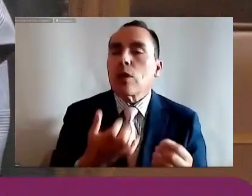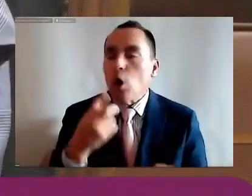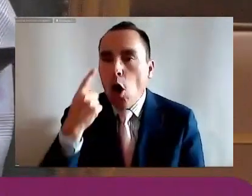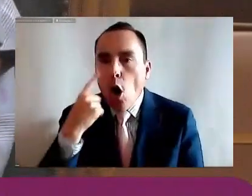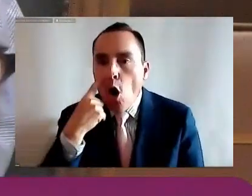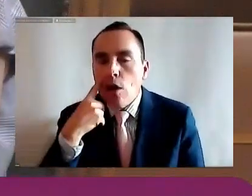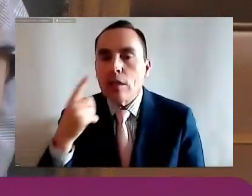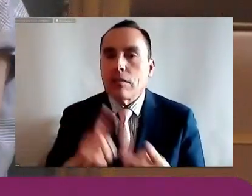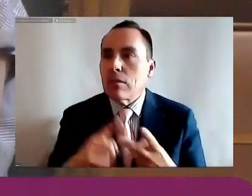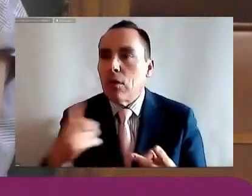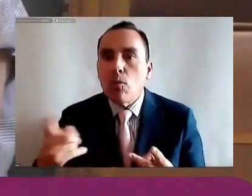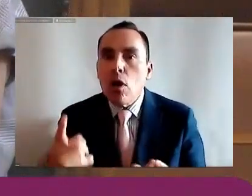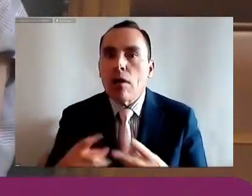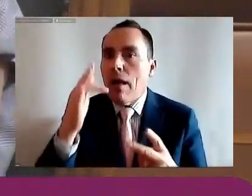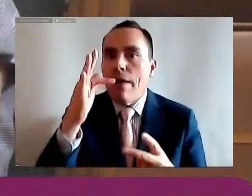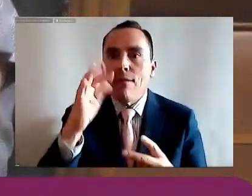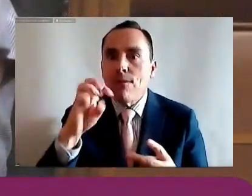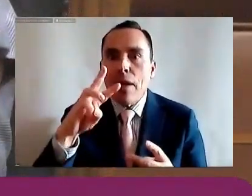es feminismo.